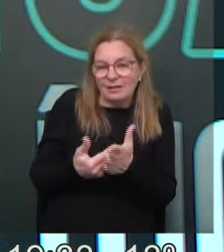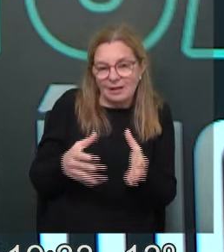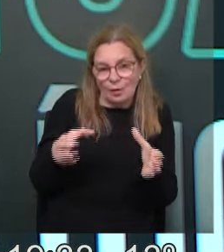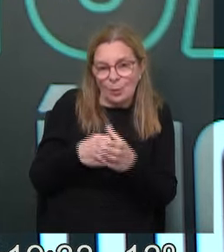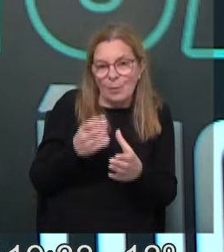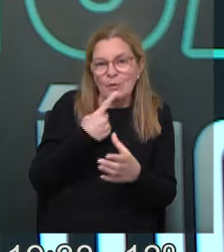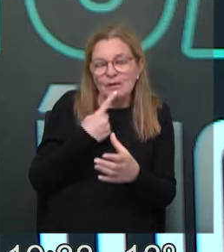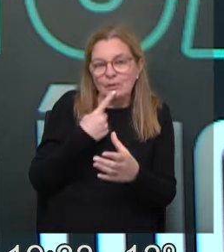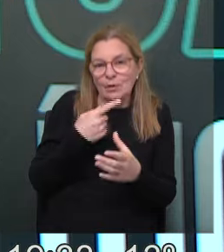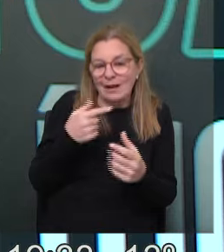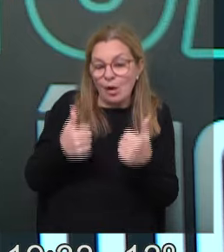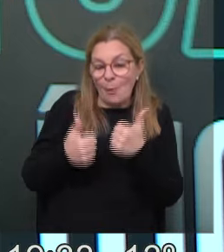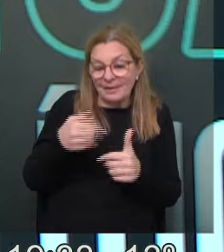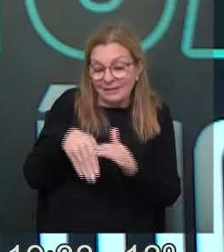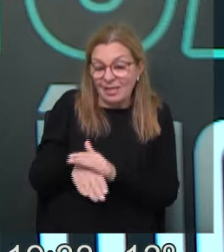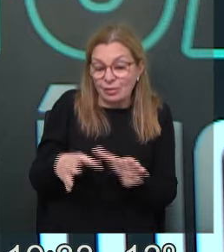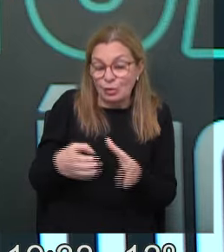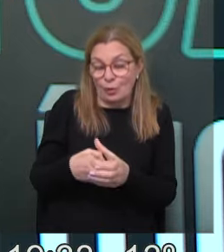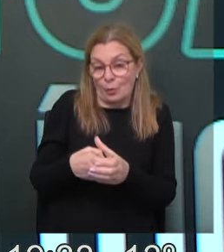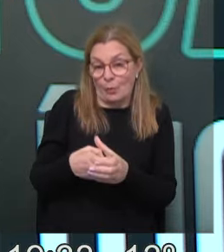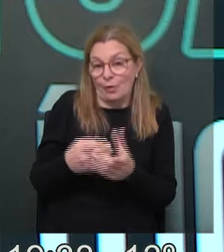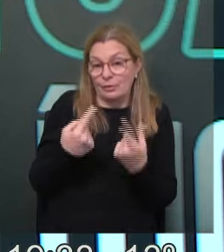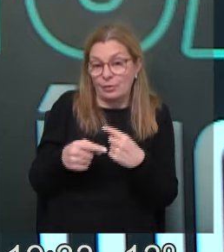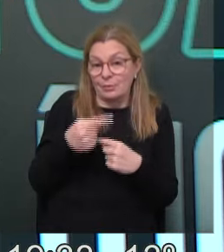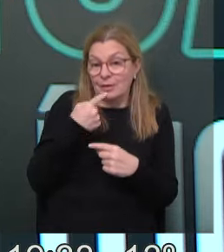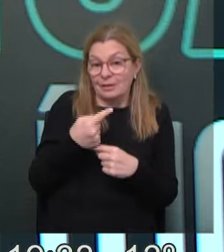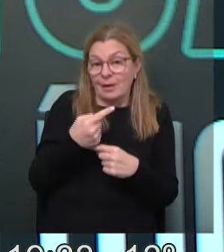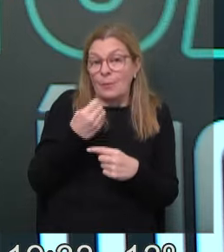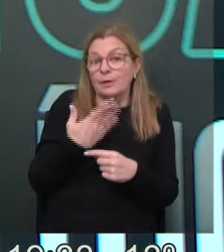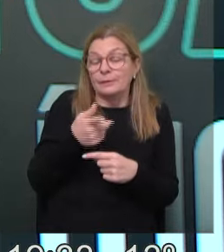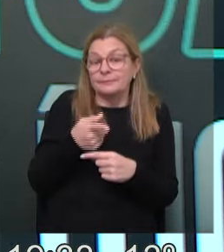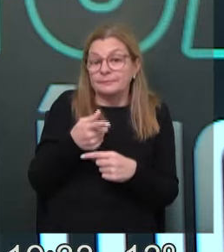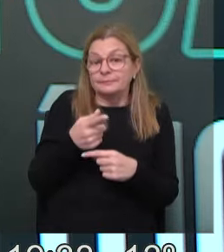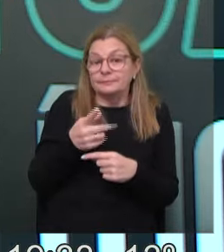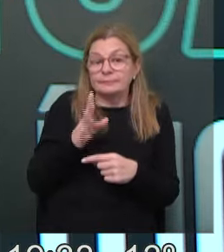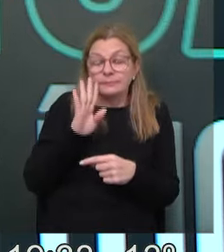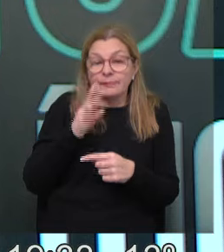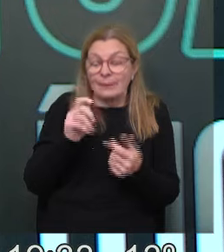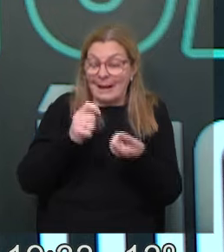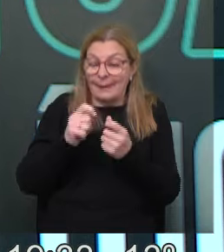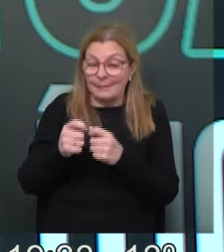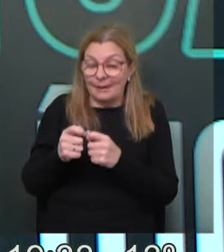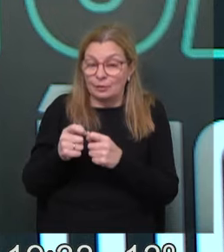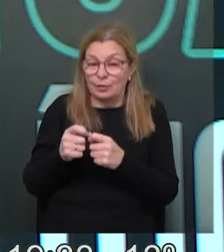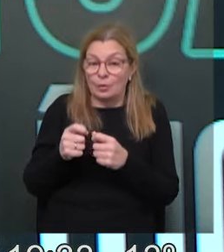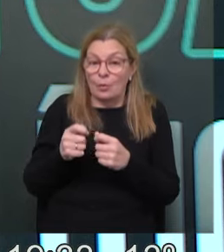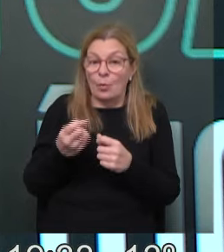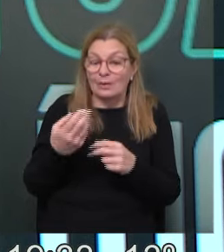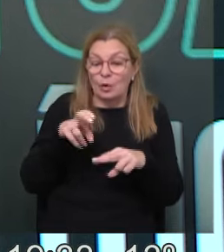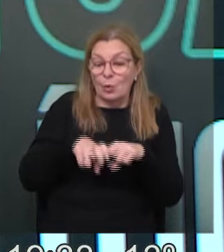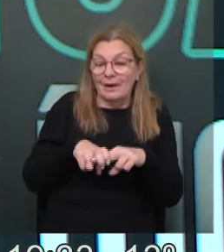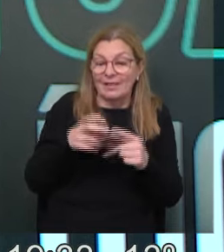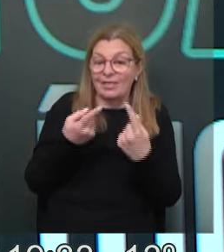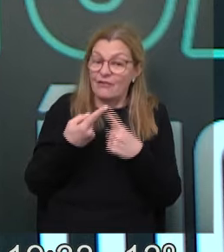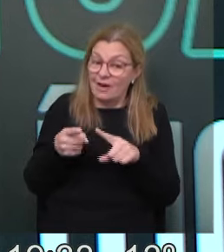competencia interna que empieza a desarrollarse porque eh Por lo que decía decir bueno los perfiles van cambiando la cantidad de lugares que hay son